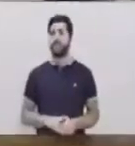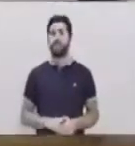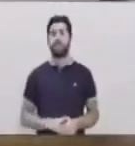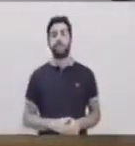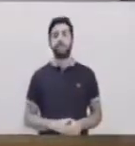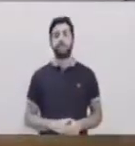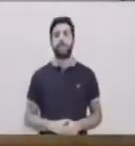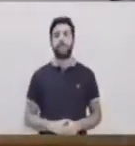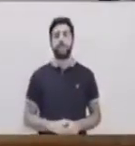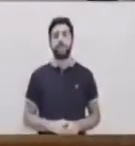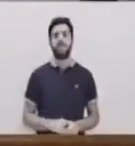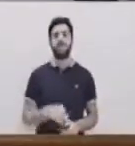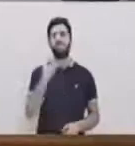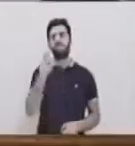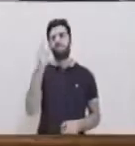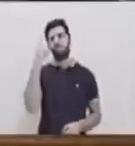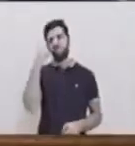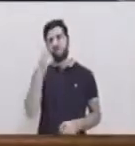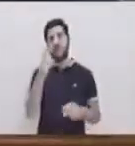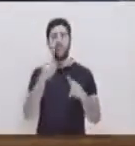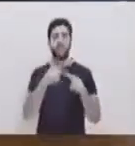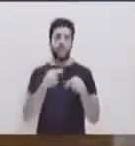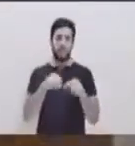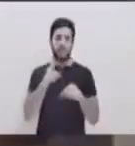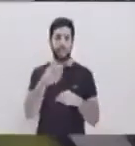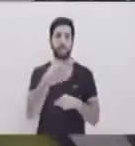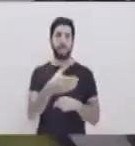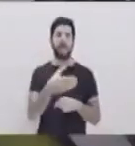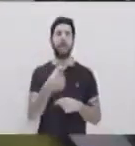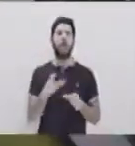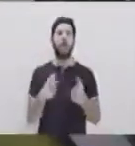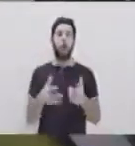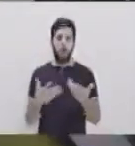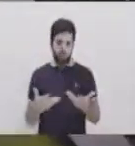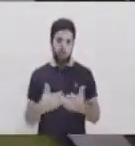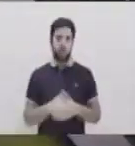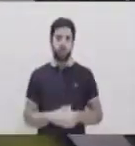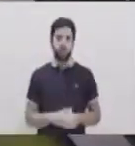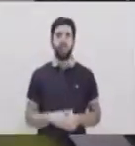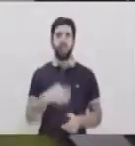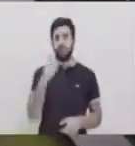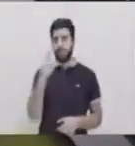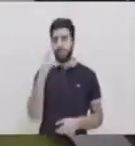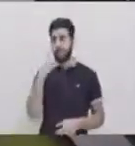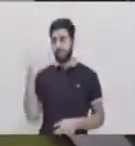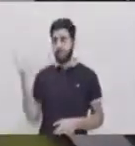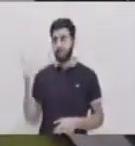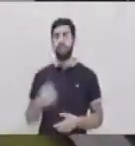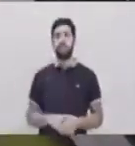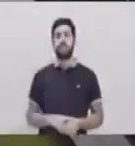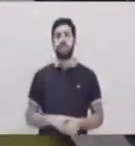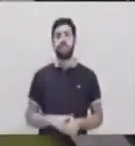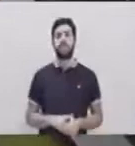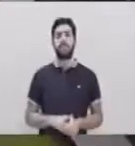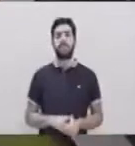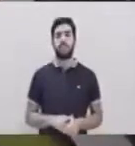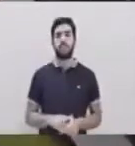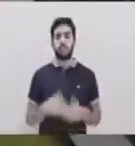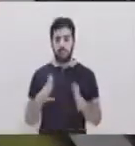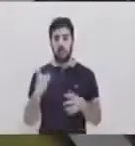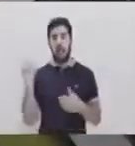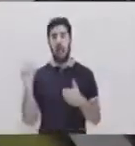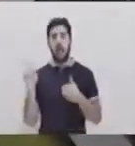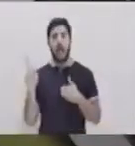Hay que ¿Prácticamente en la considerar, mitad? sí, dependiendo del tamaño del vaso también, ¿verdad? Ah, perfecto. De hecho, pues acá tenemos este